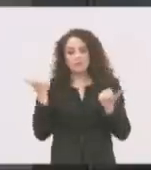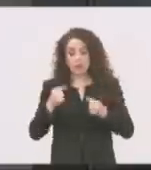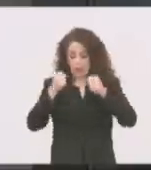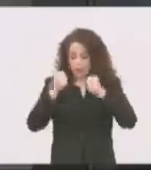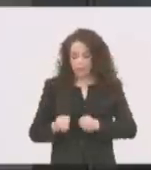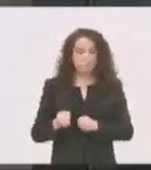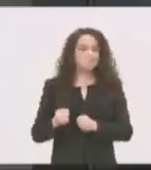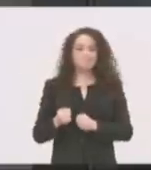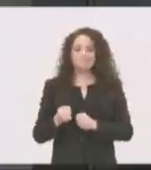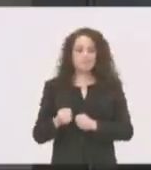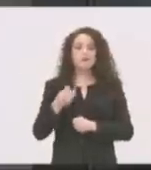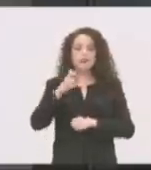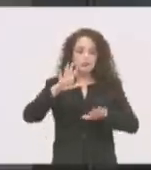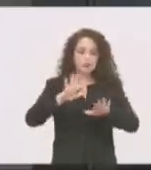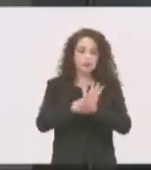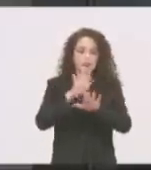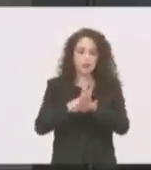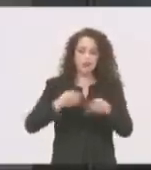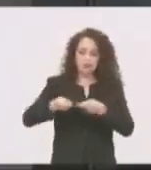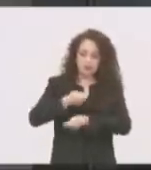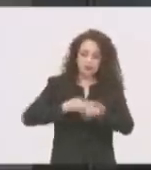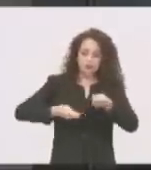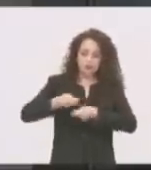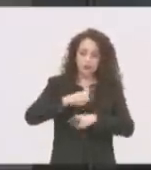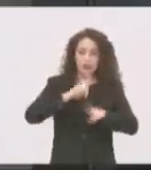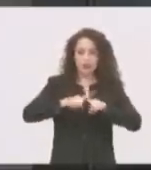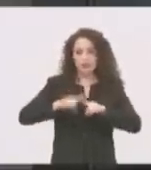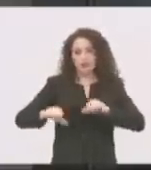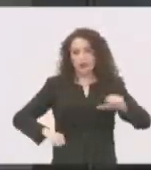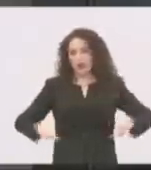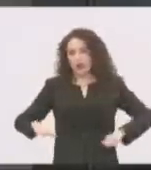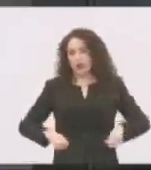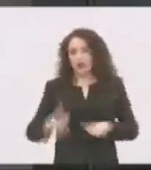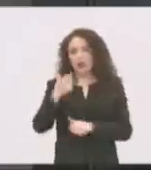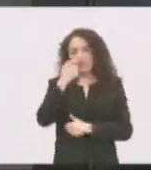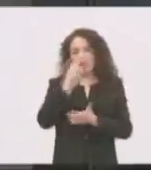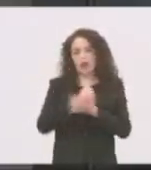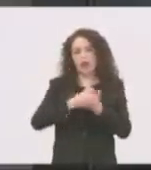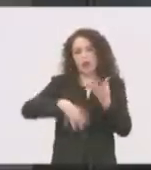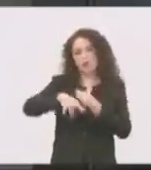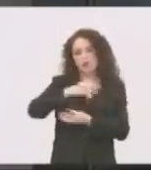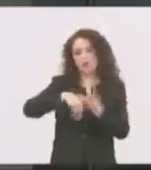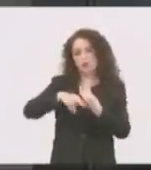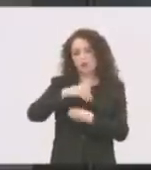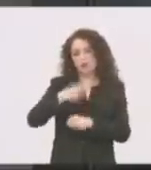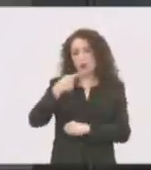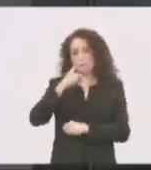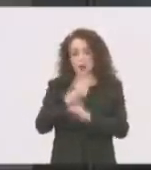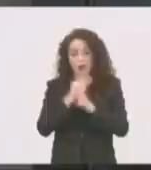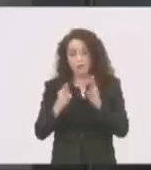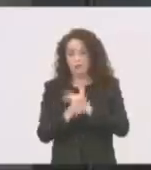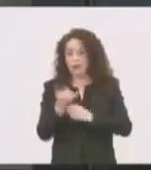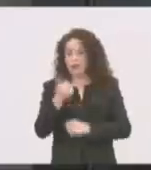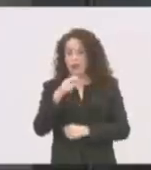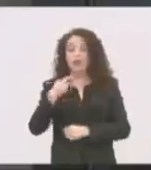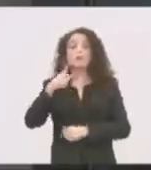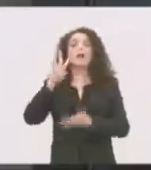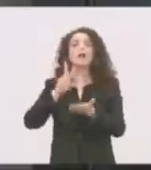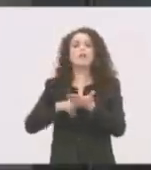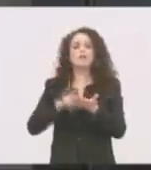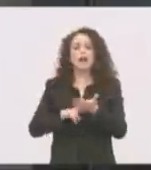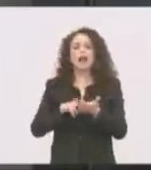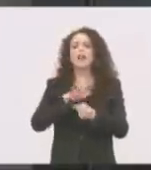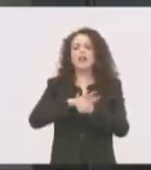variaciones afectaban el intercambio y la actividad económica, hacia formas de dinero inmaterial, cuyo valor depende de